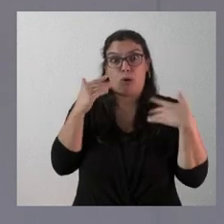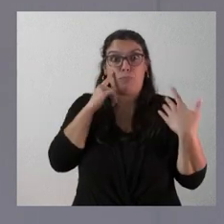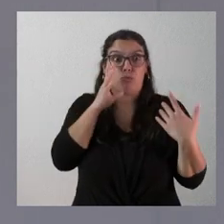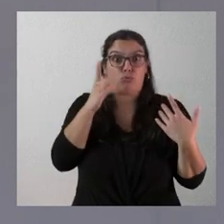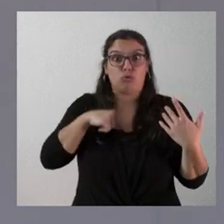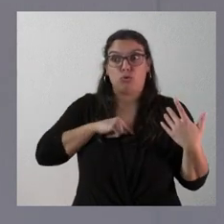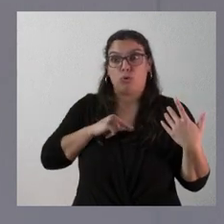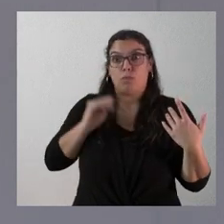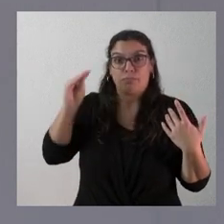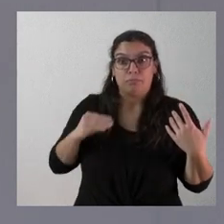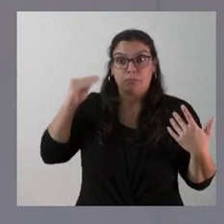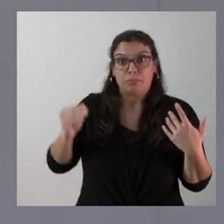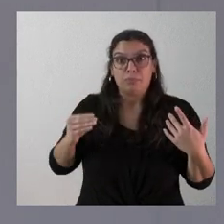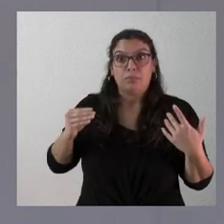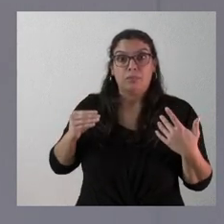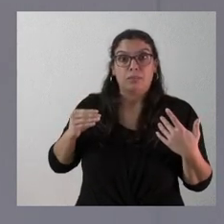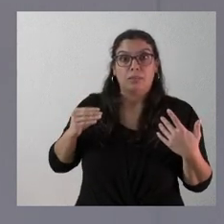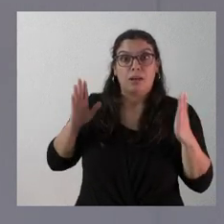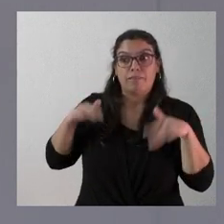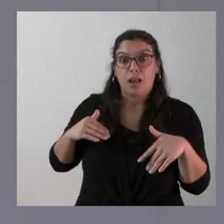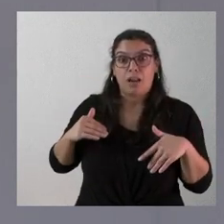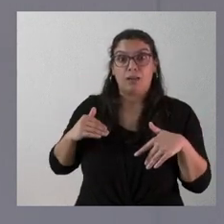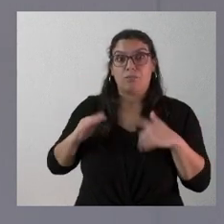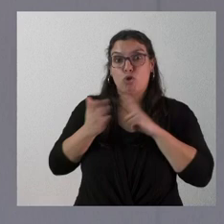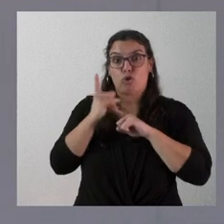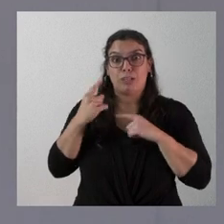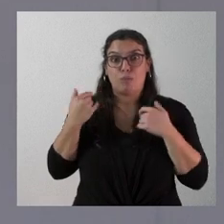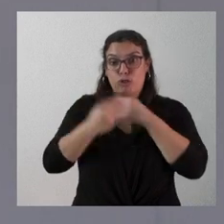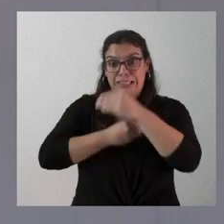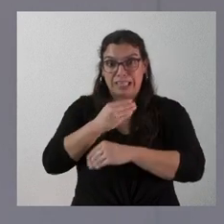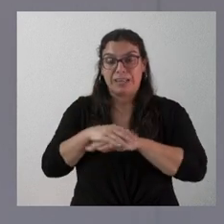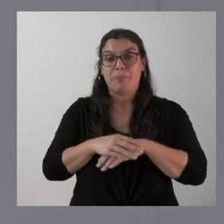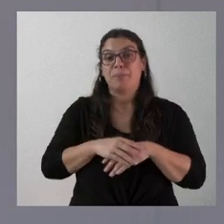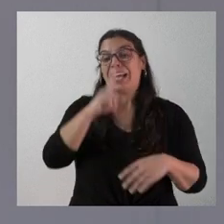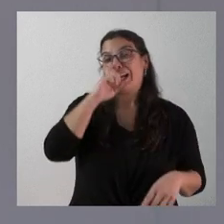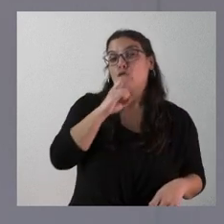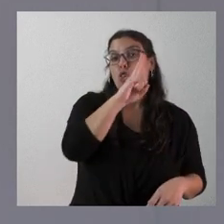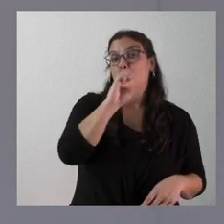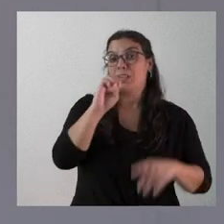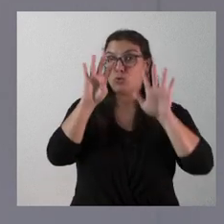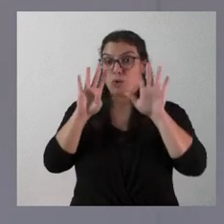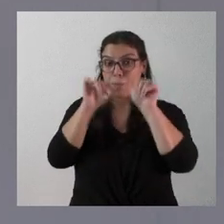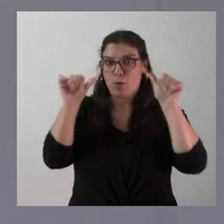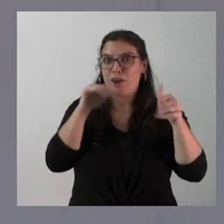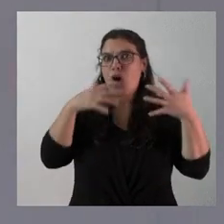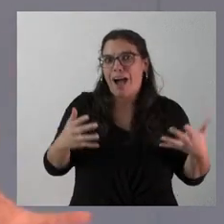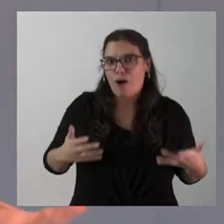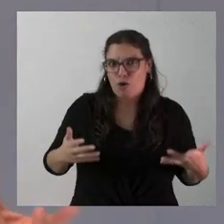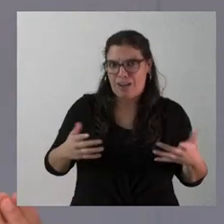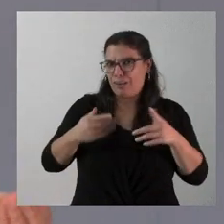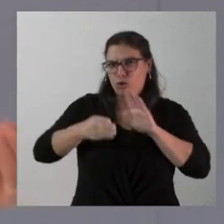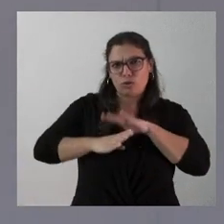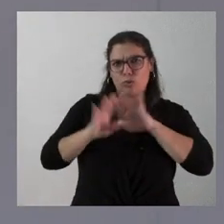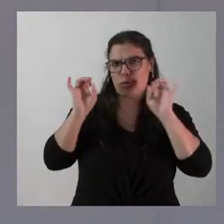ayudamos a que esto se haga más deprisa o no Es verdad que la ciencia electrónica Data del año 2009 por tanto fue hecha en un contexto de